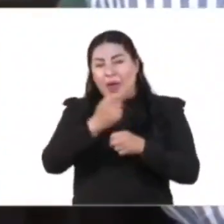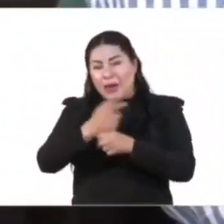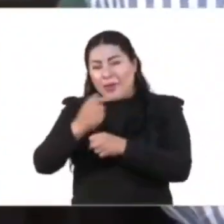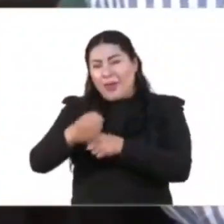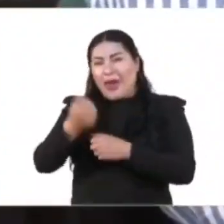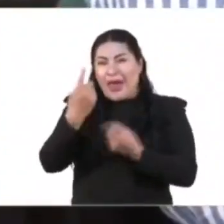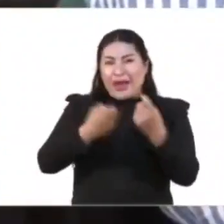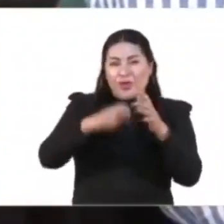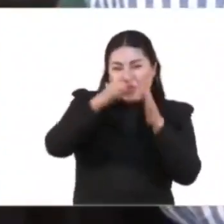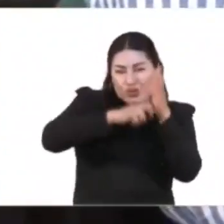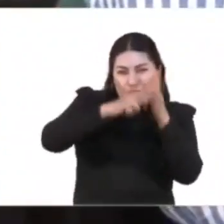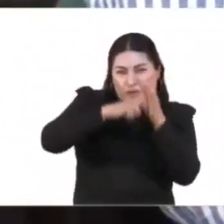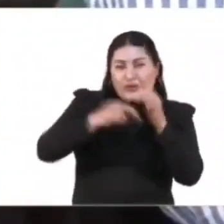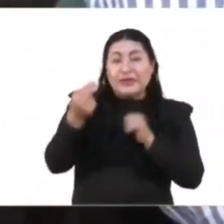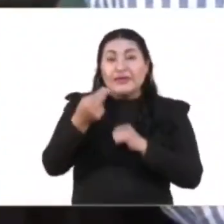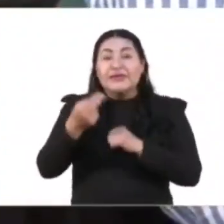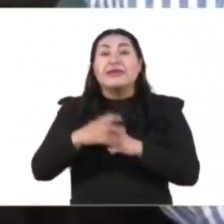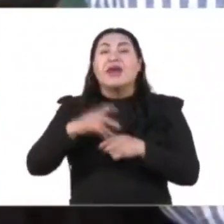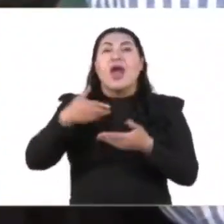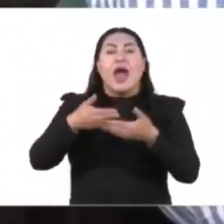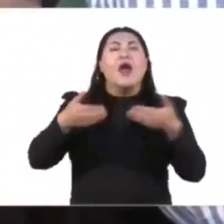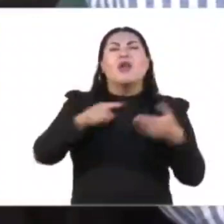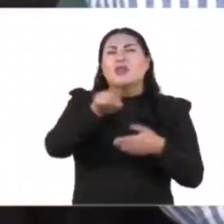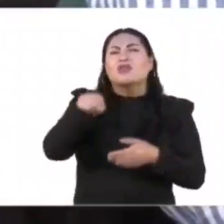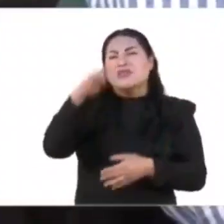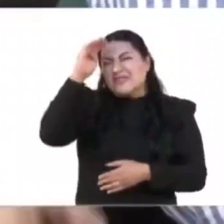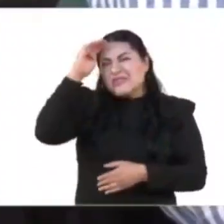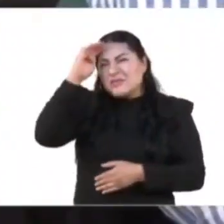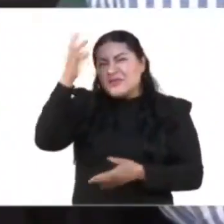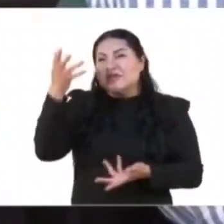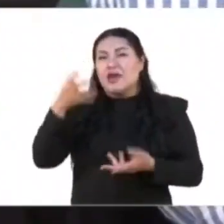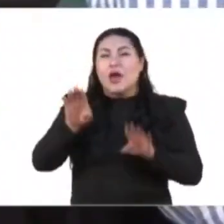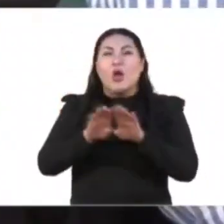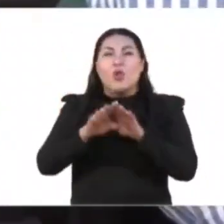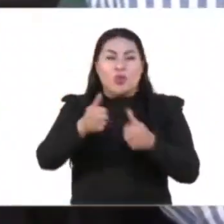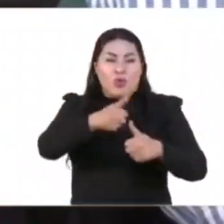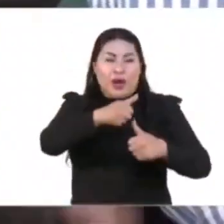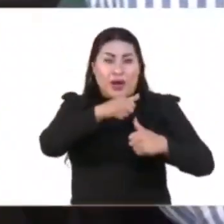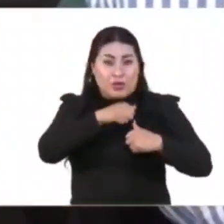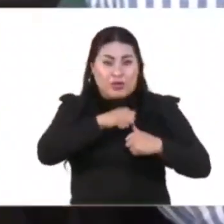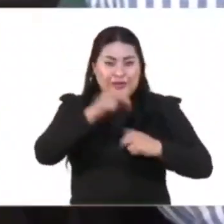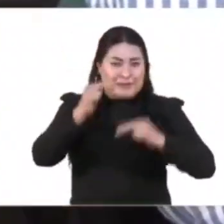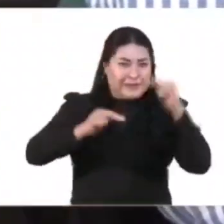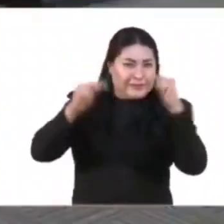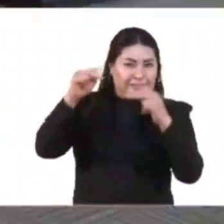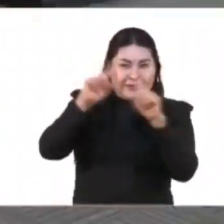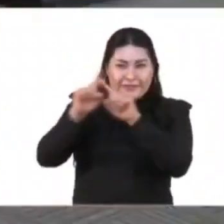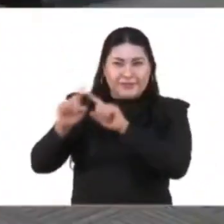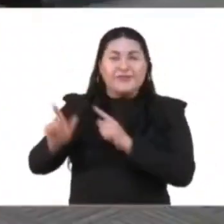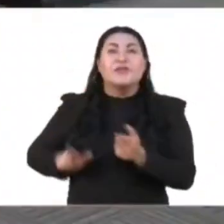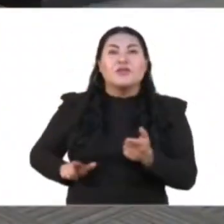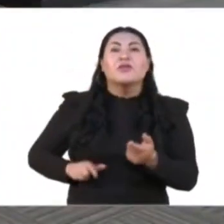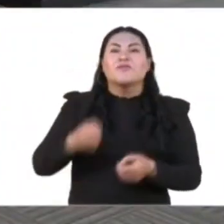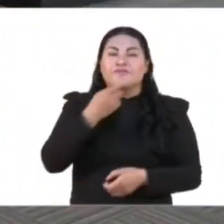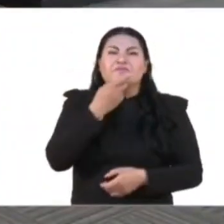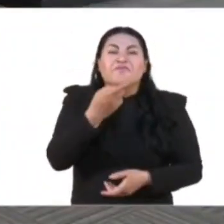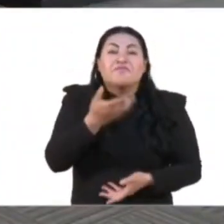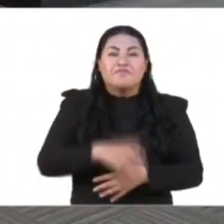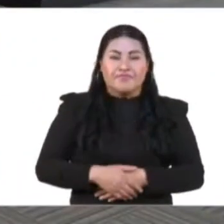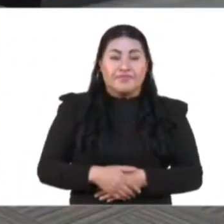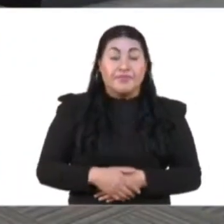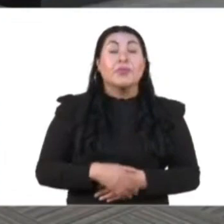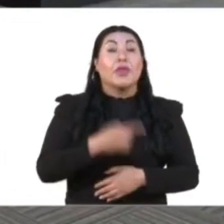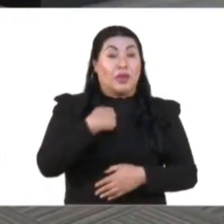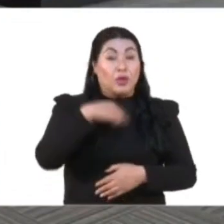momento, ¿cómo evalúan ustedes la reacción por parte de todas las autoridades, todos los niveles de gobierno? Pues yo creo que fue